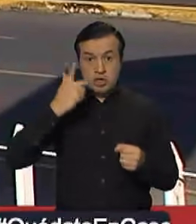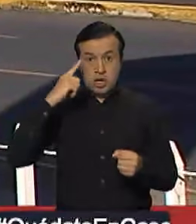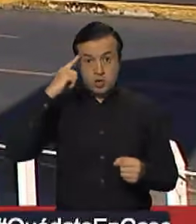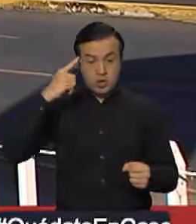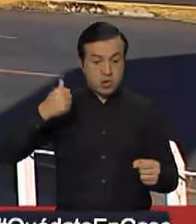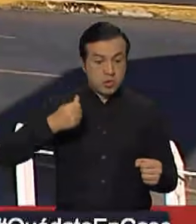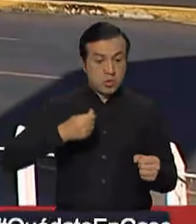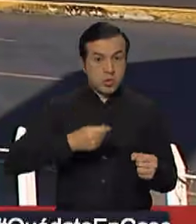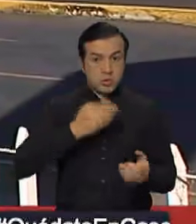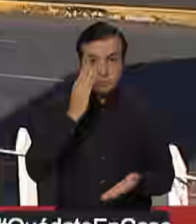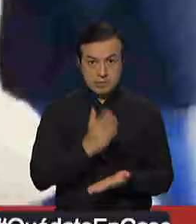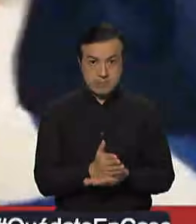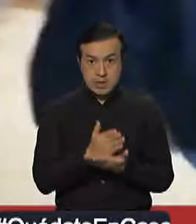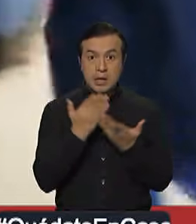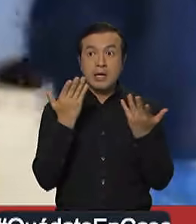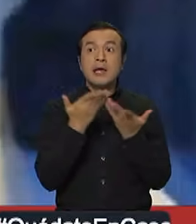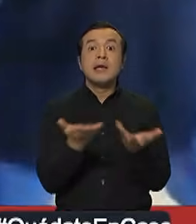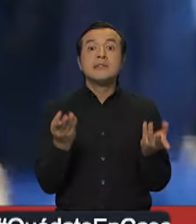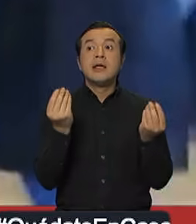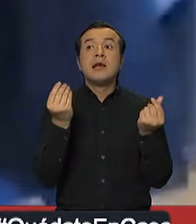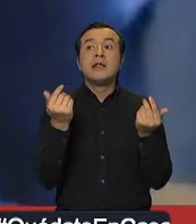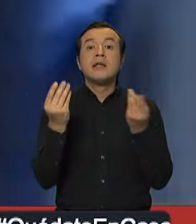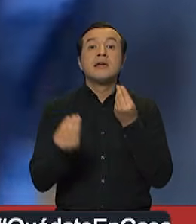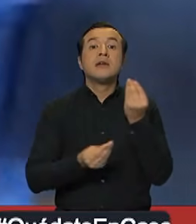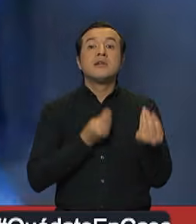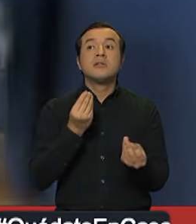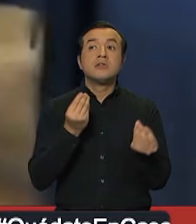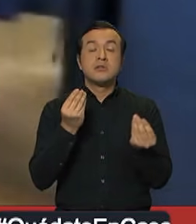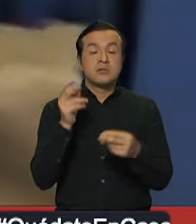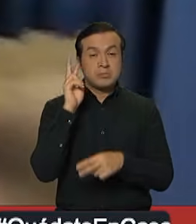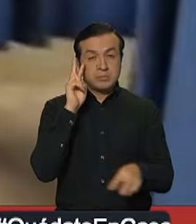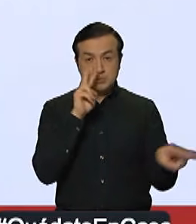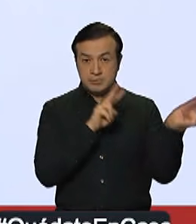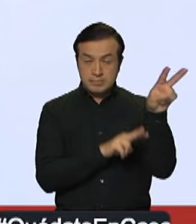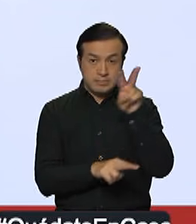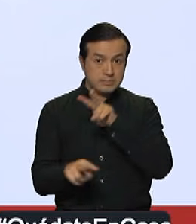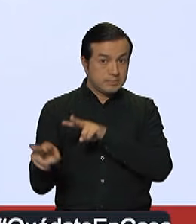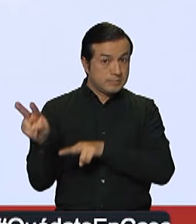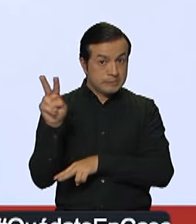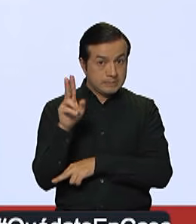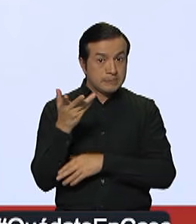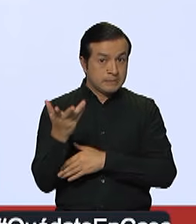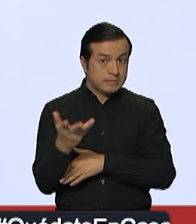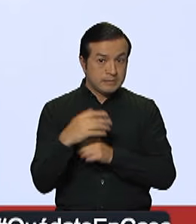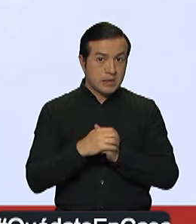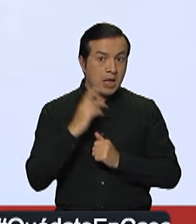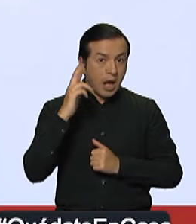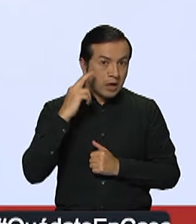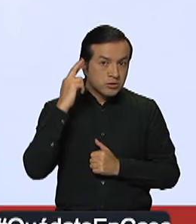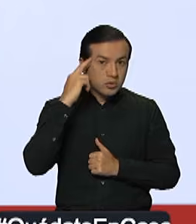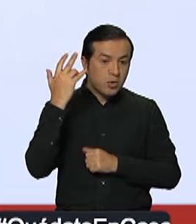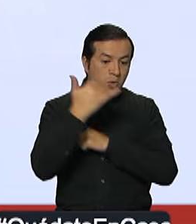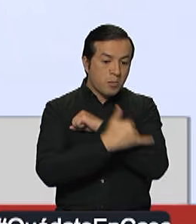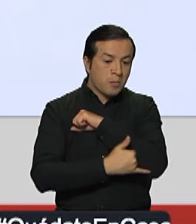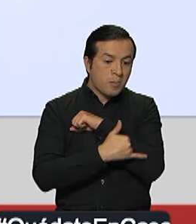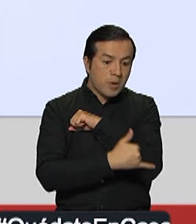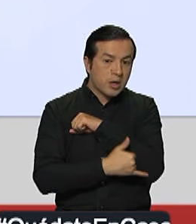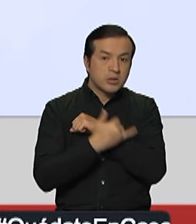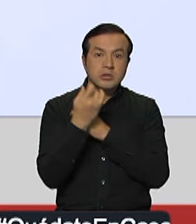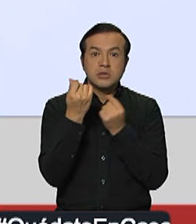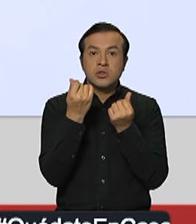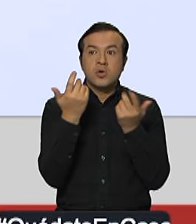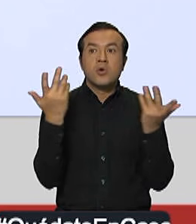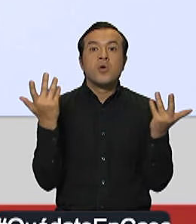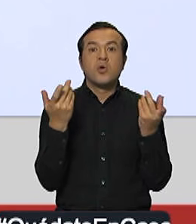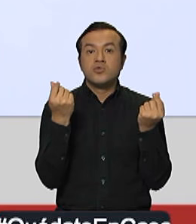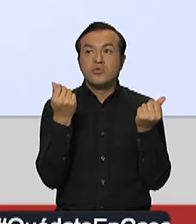con el fin de que esos recursos sirvan para enfrentar la crisis sanitaria. No es lógico que en un país con recursos